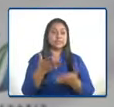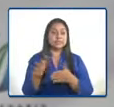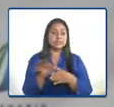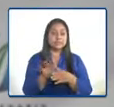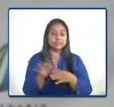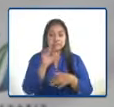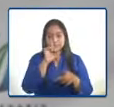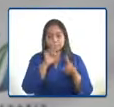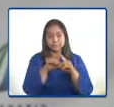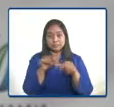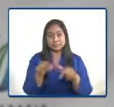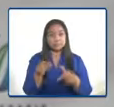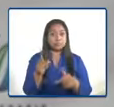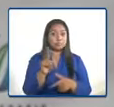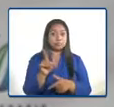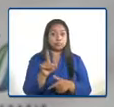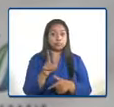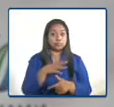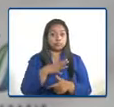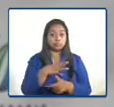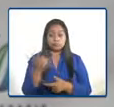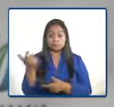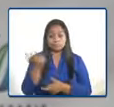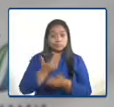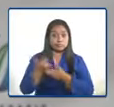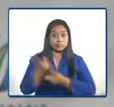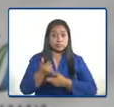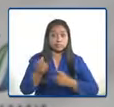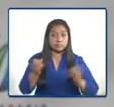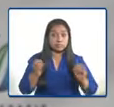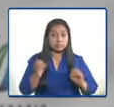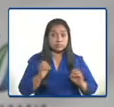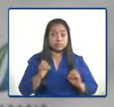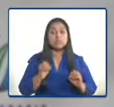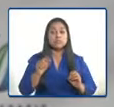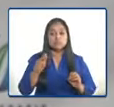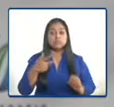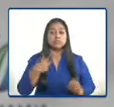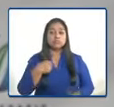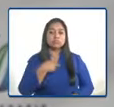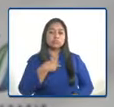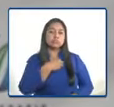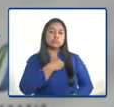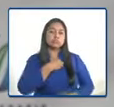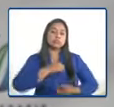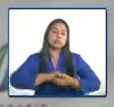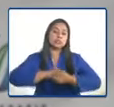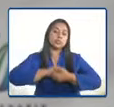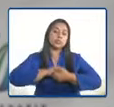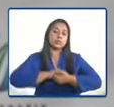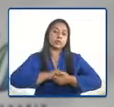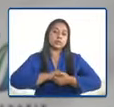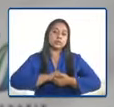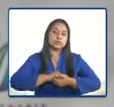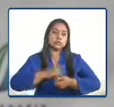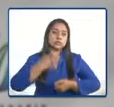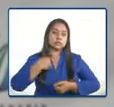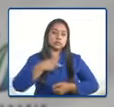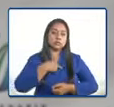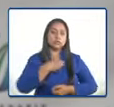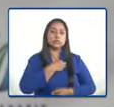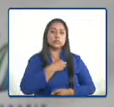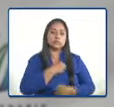supuesto que como no es una entidad lucrativa, pues definitivamente lo que buscamos con esos convenios es, digamos, dar sustento